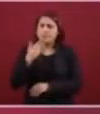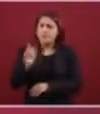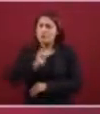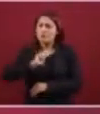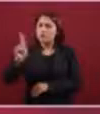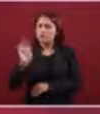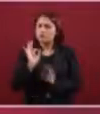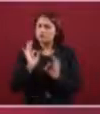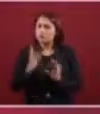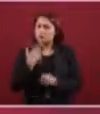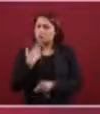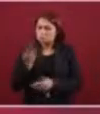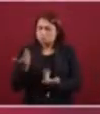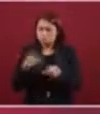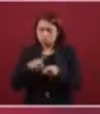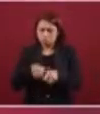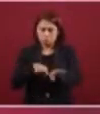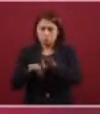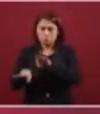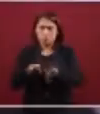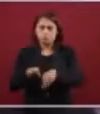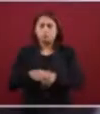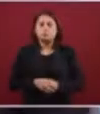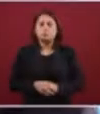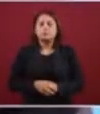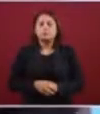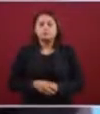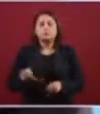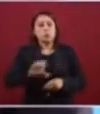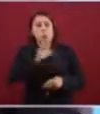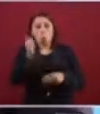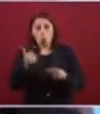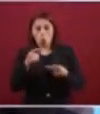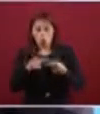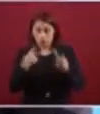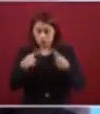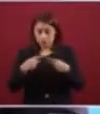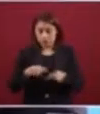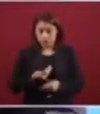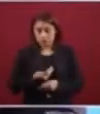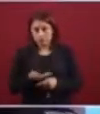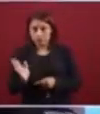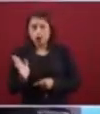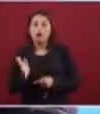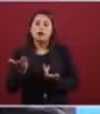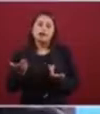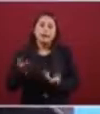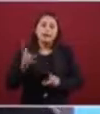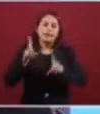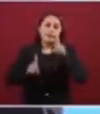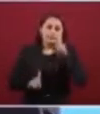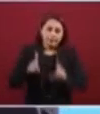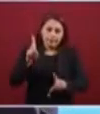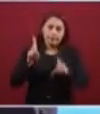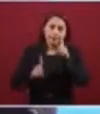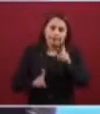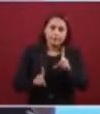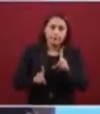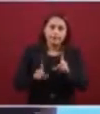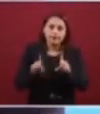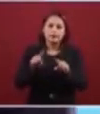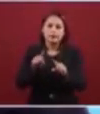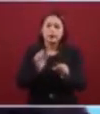Entonces, evidentemente, algunos corresponden también pues a esos perfiles que fuimos delimitando en el